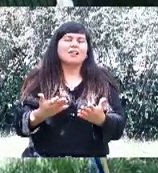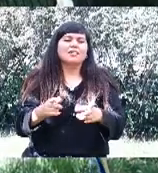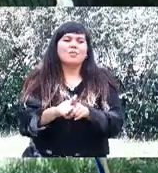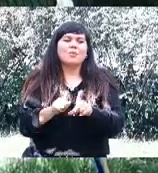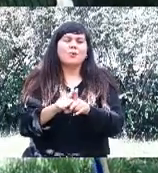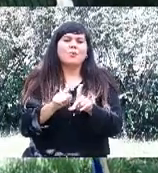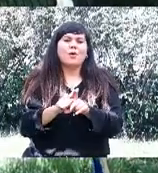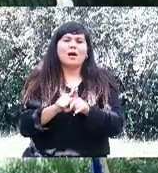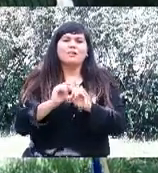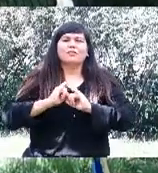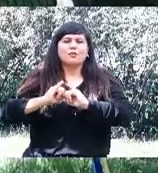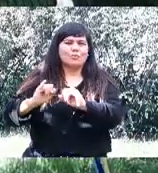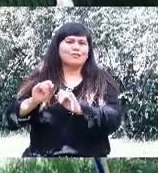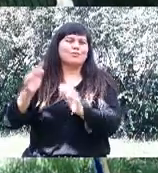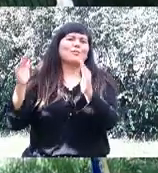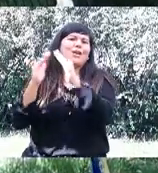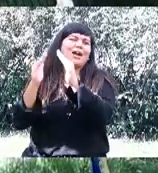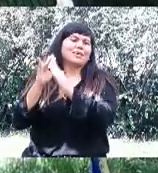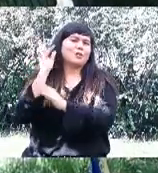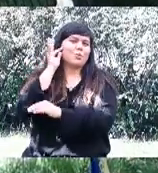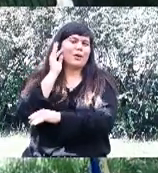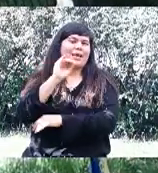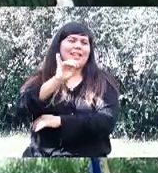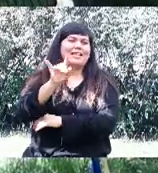ella está ya en su casa